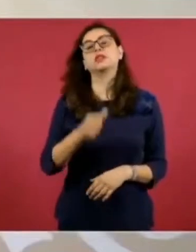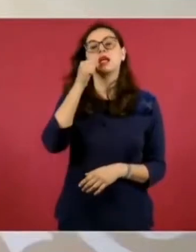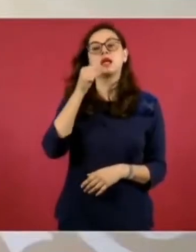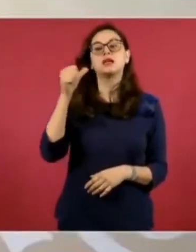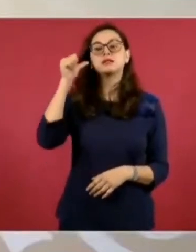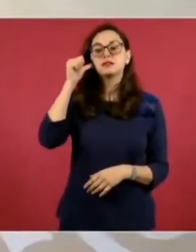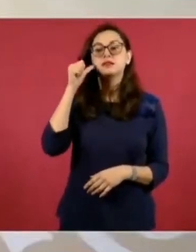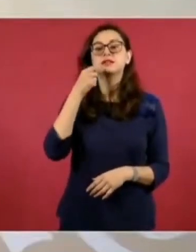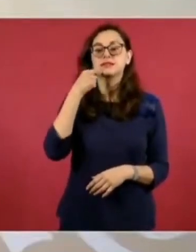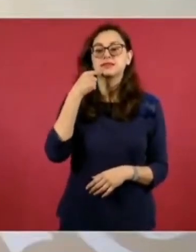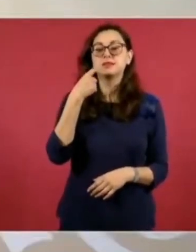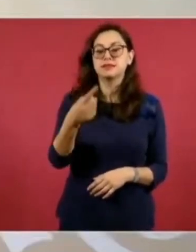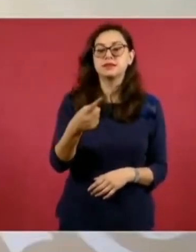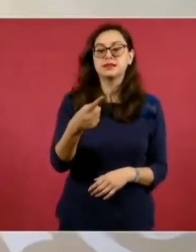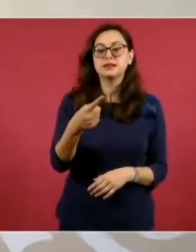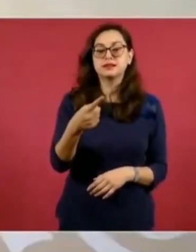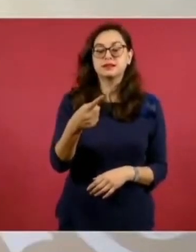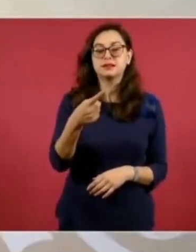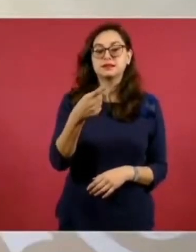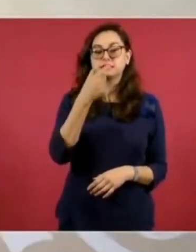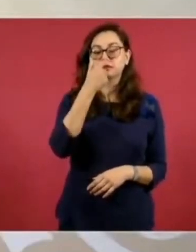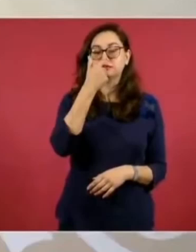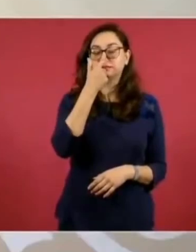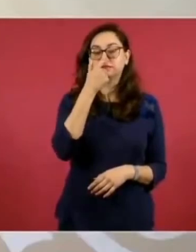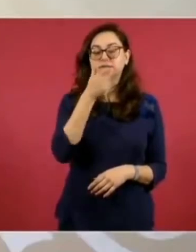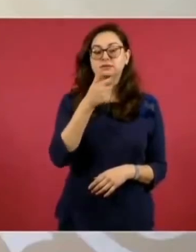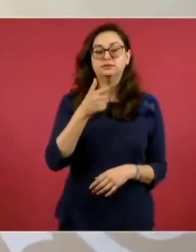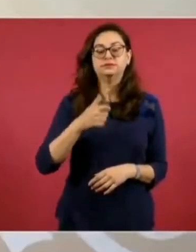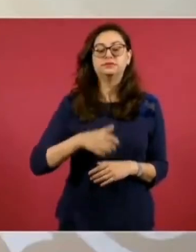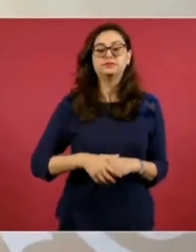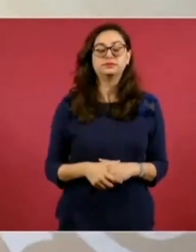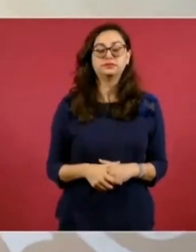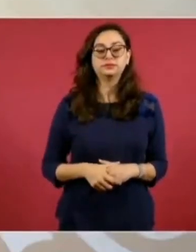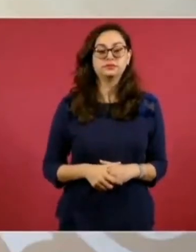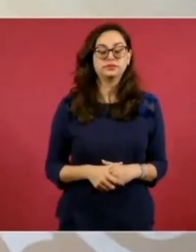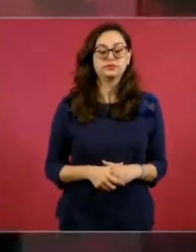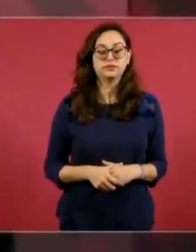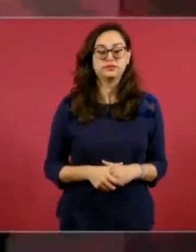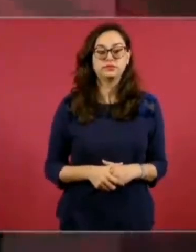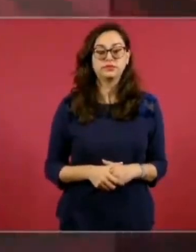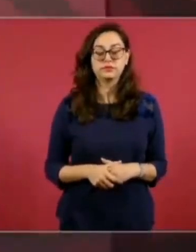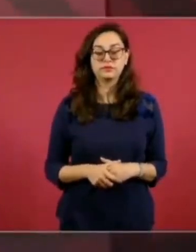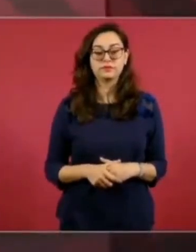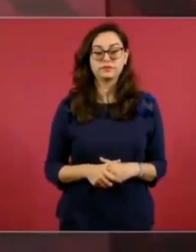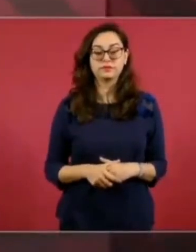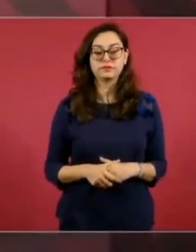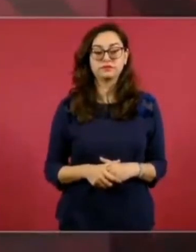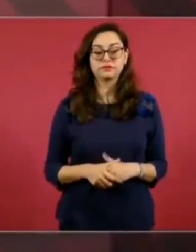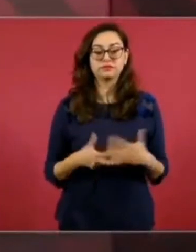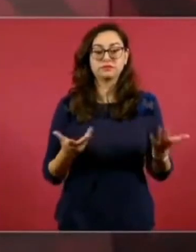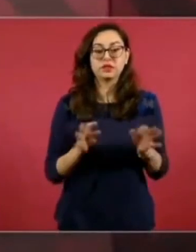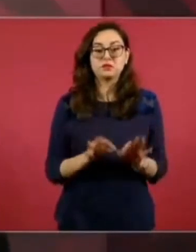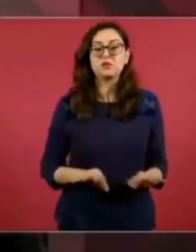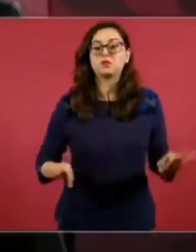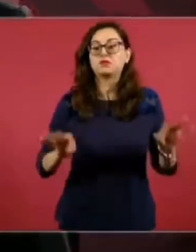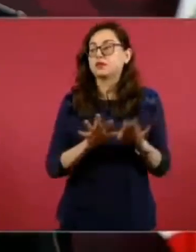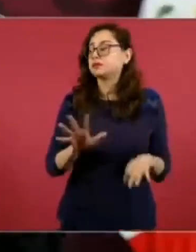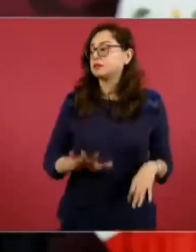interesa, eso es un asunto de cada quien, que le tengan amor al pueblo.